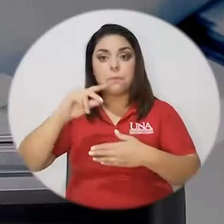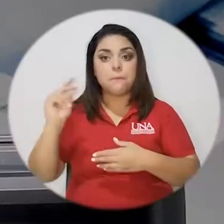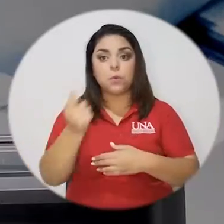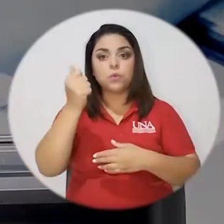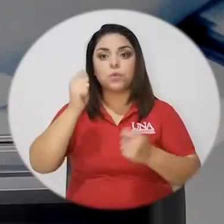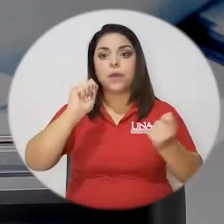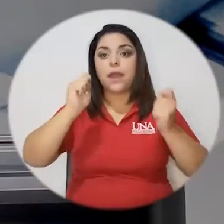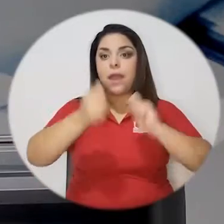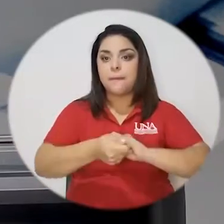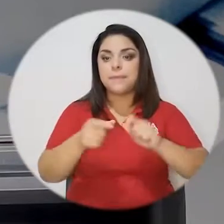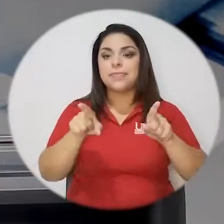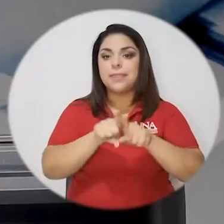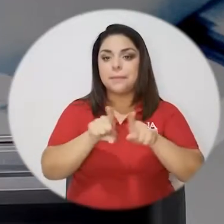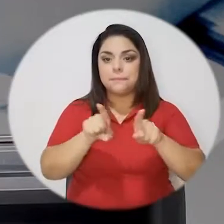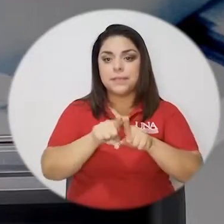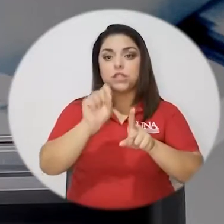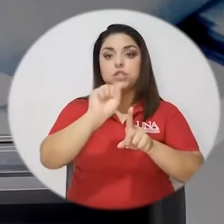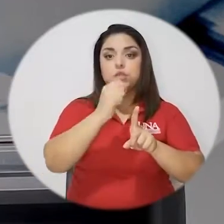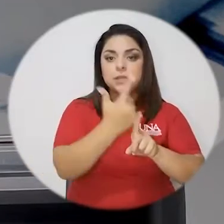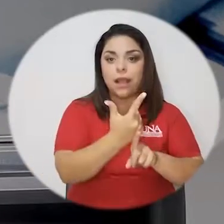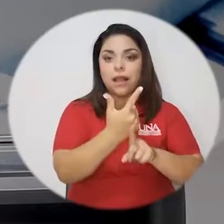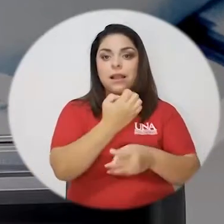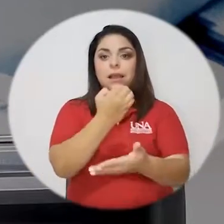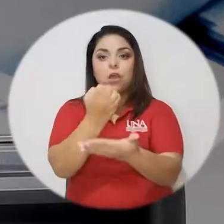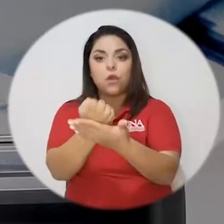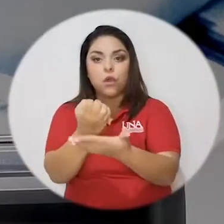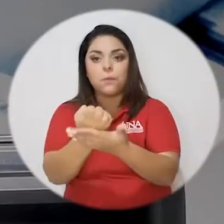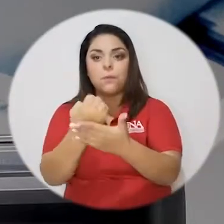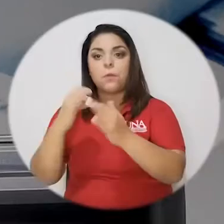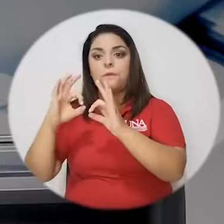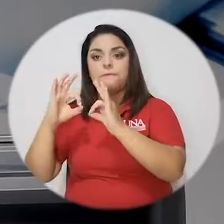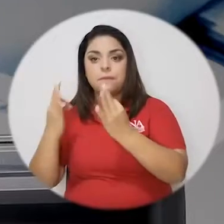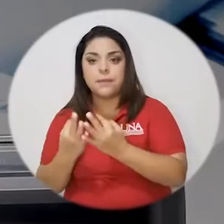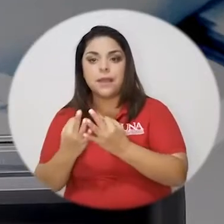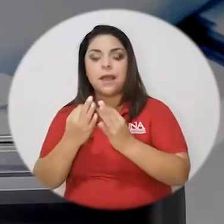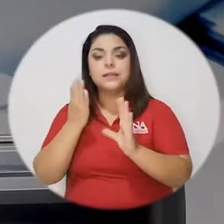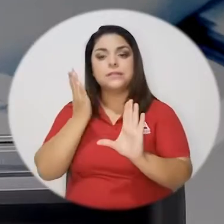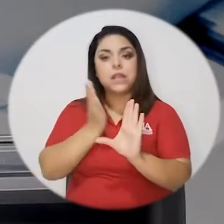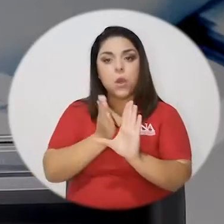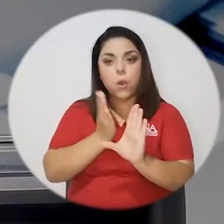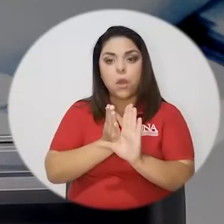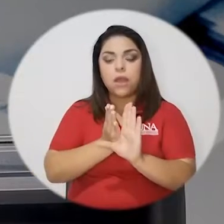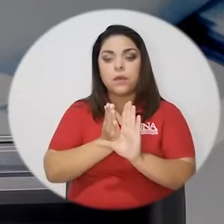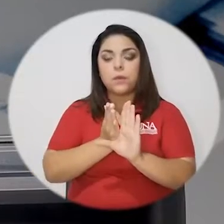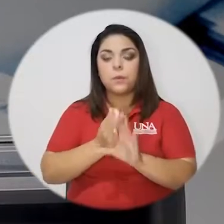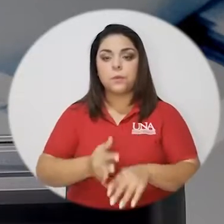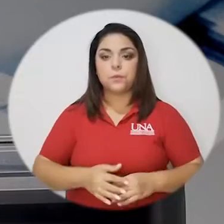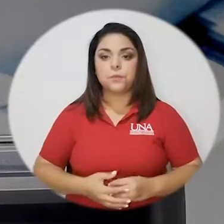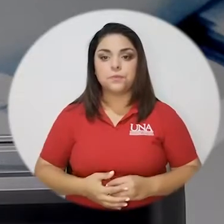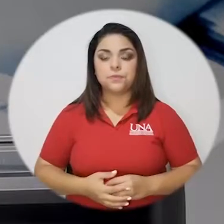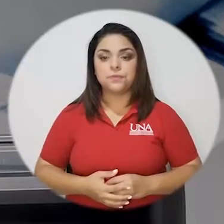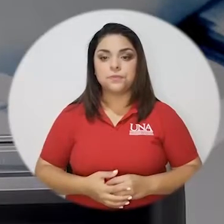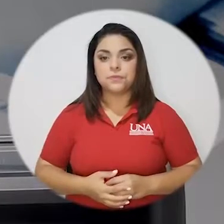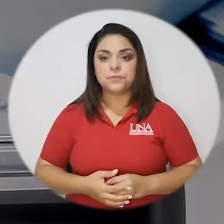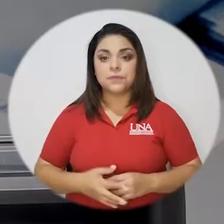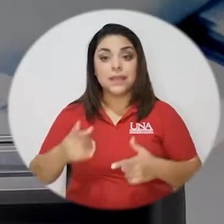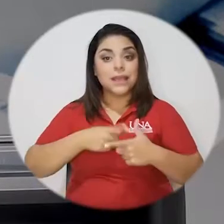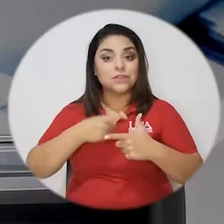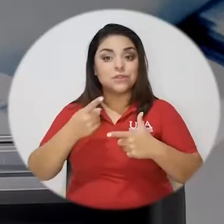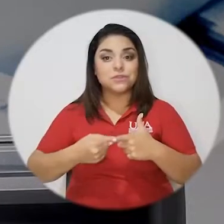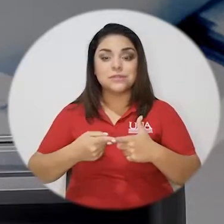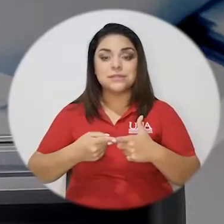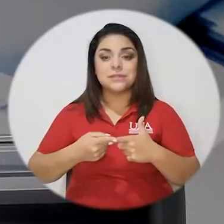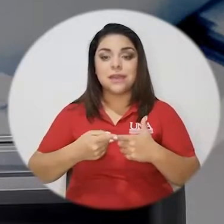vuelve social, se vuelve económico, se vuelve familiar, se vuelve psicológico y entonces